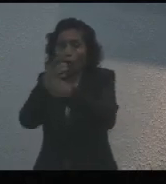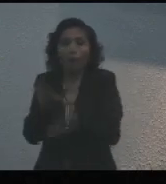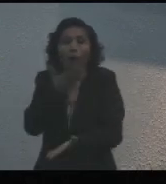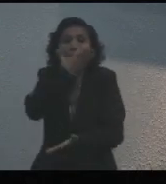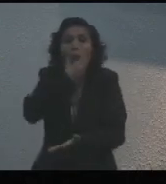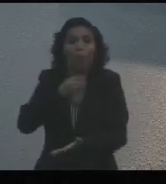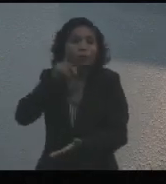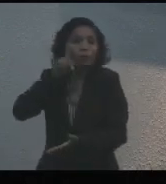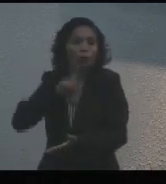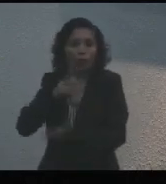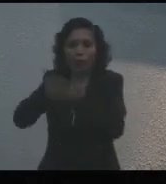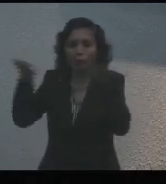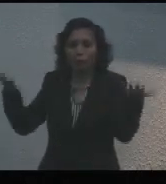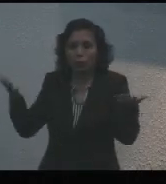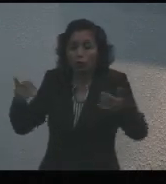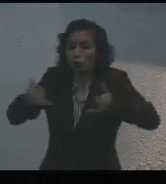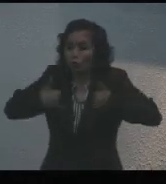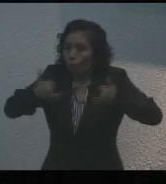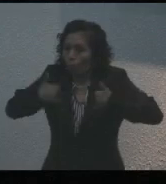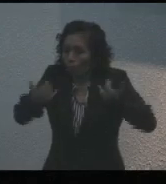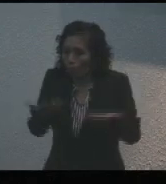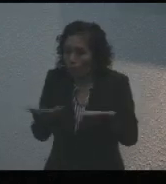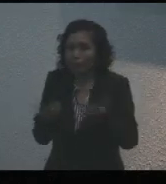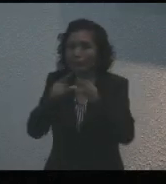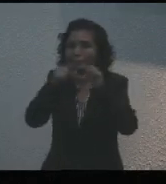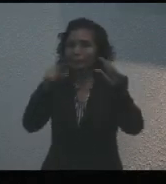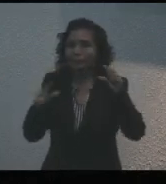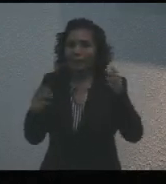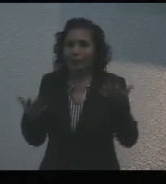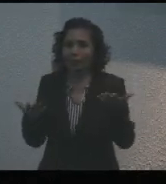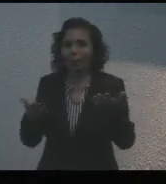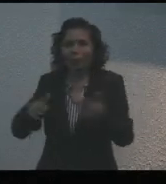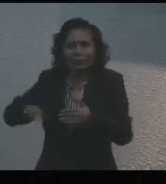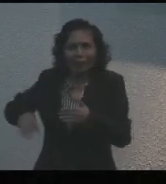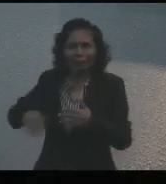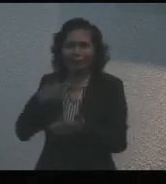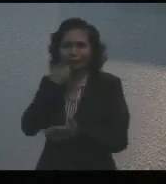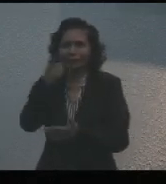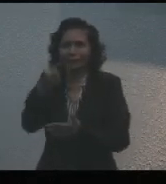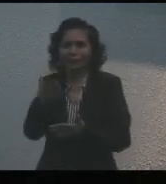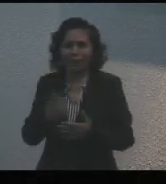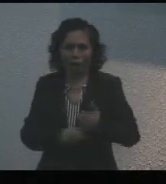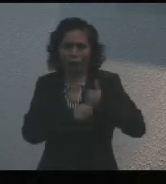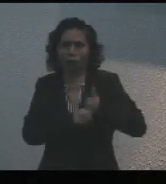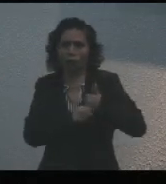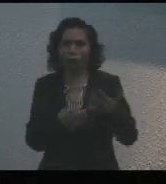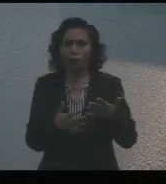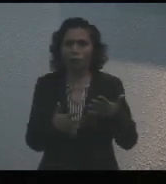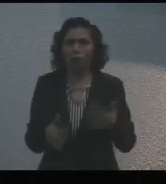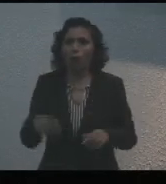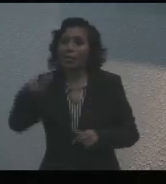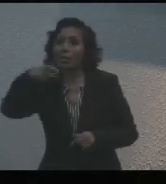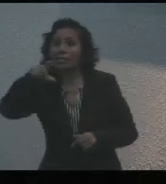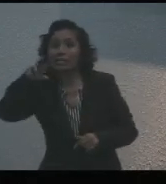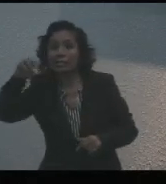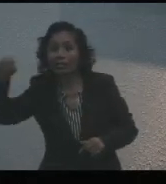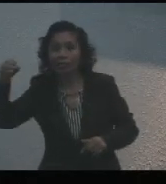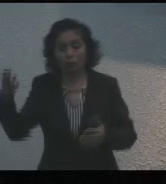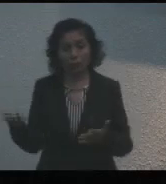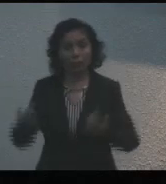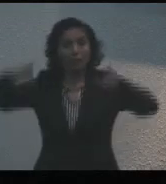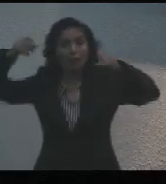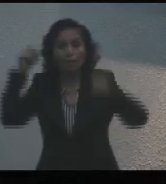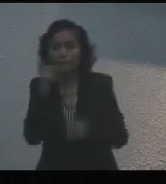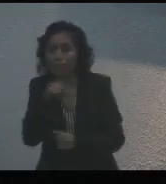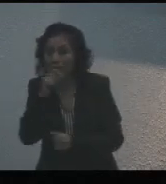y todos esos jóvenes mexicanos. Y decía hace un momento el cadete, quintanarroenses también, que